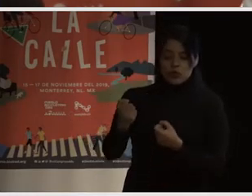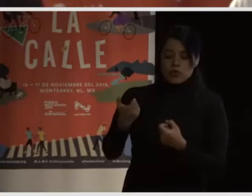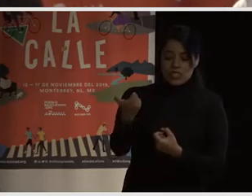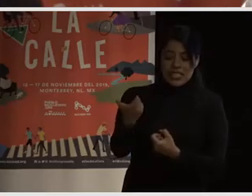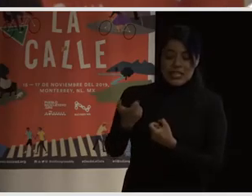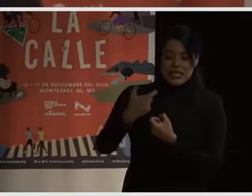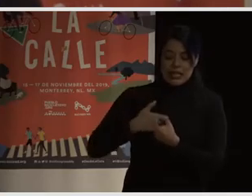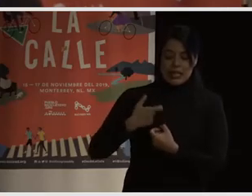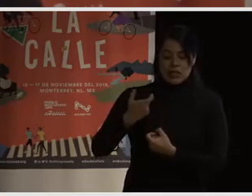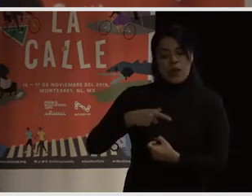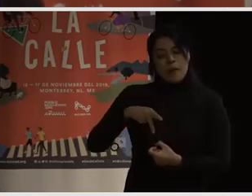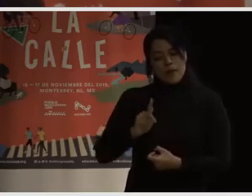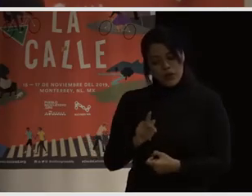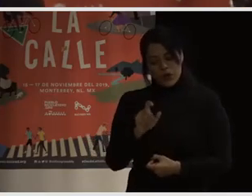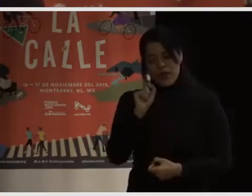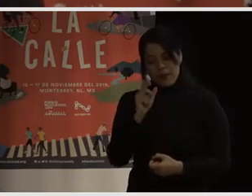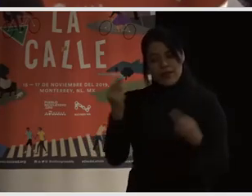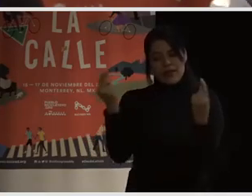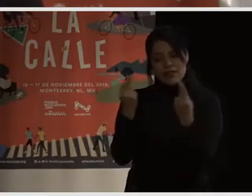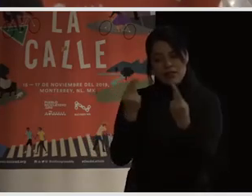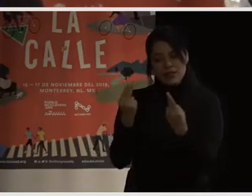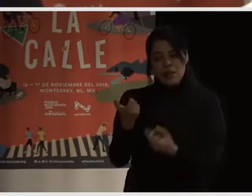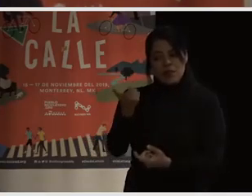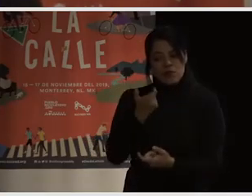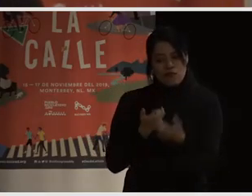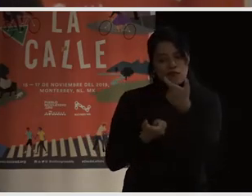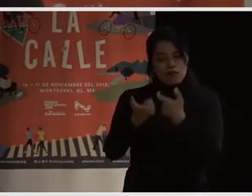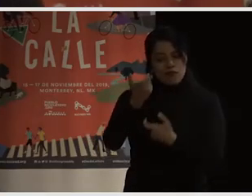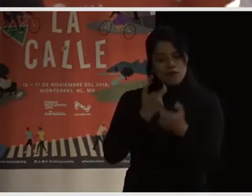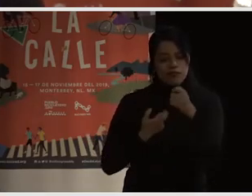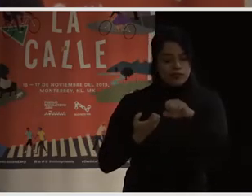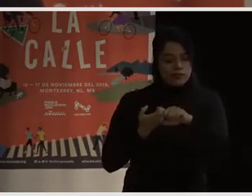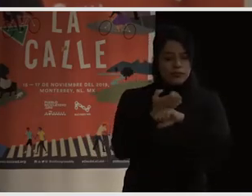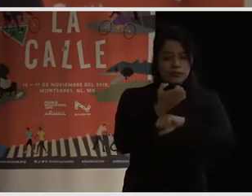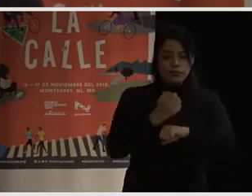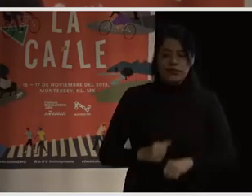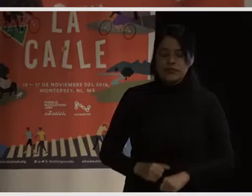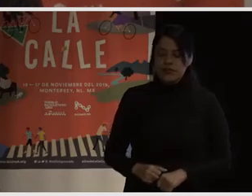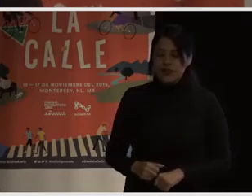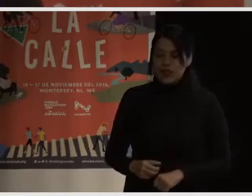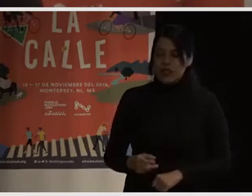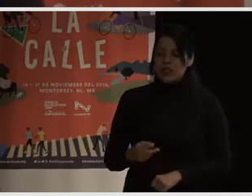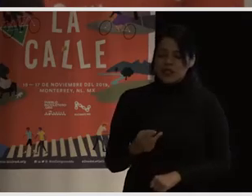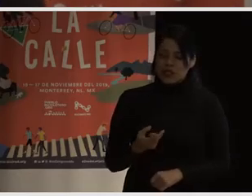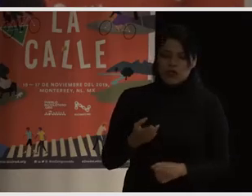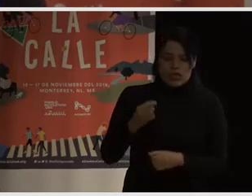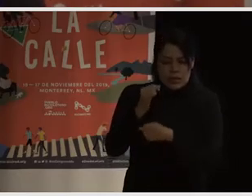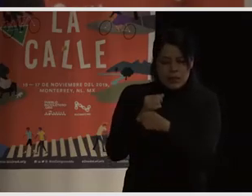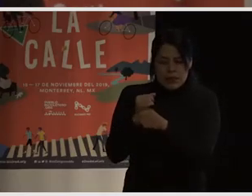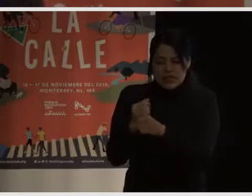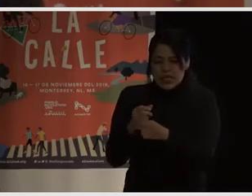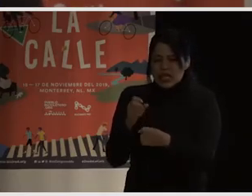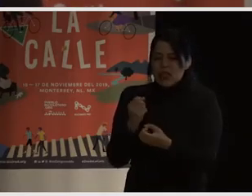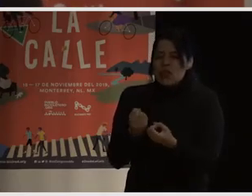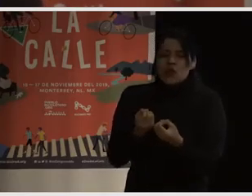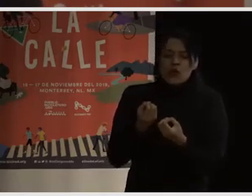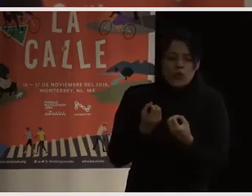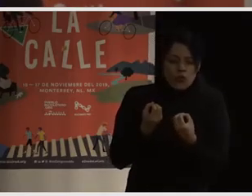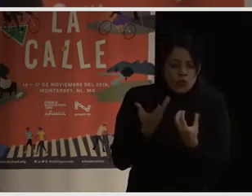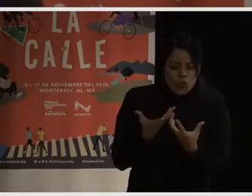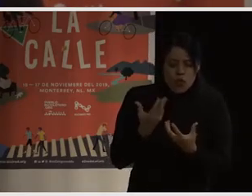estatales y entonces quién califica qué recursos vamos a ser beneficiados de las propuestas que hacer los